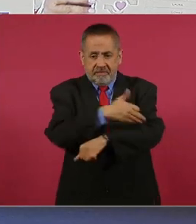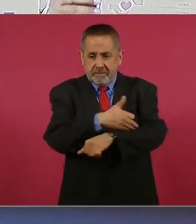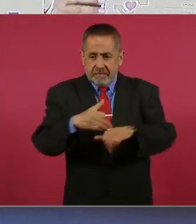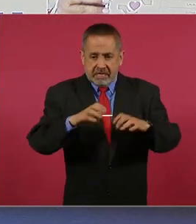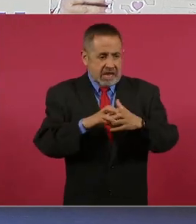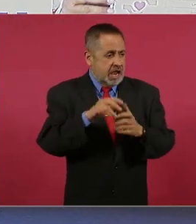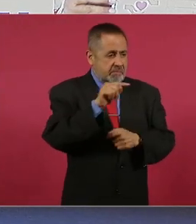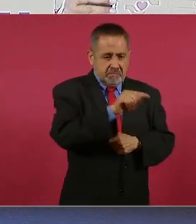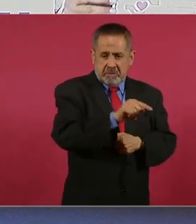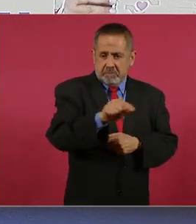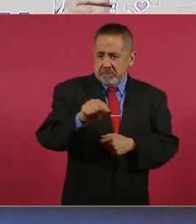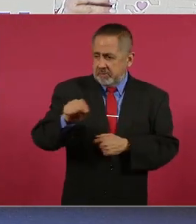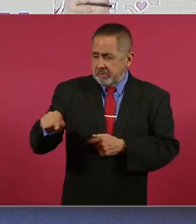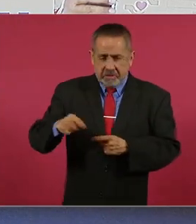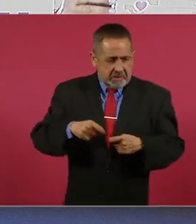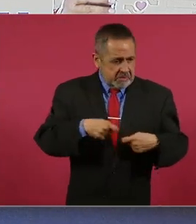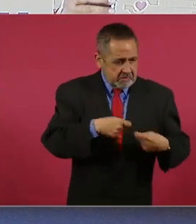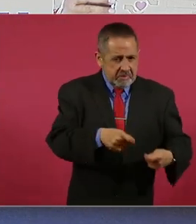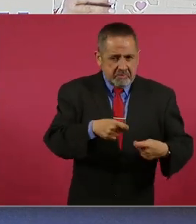damnificados,